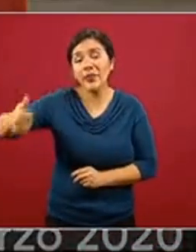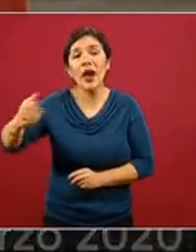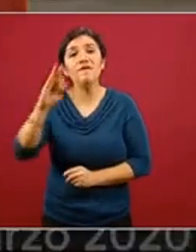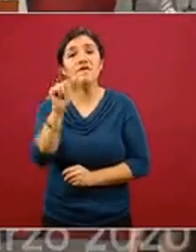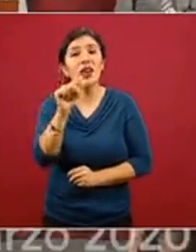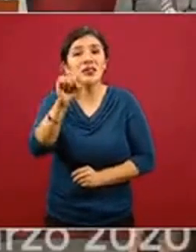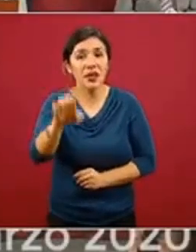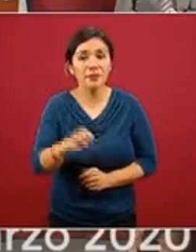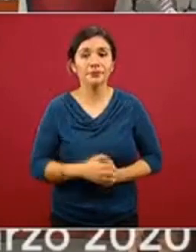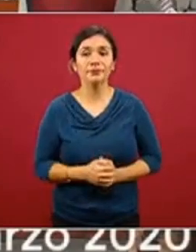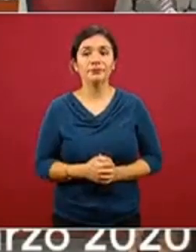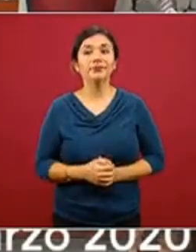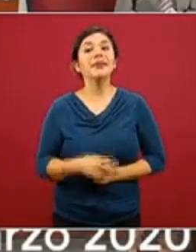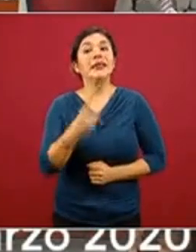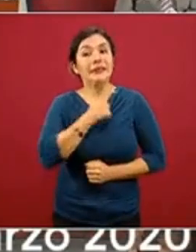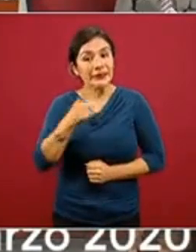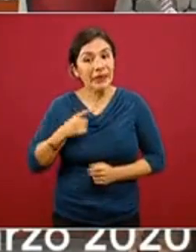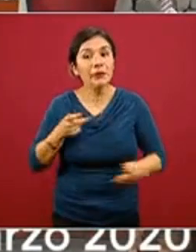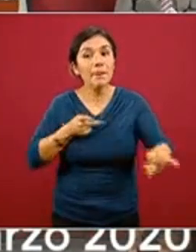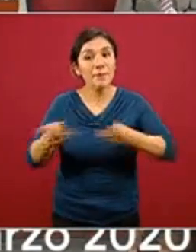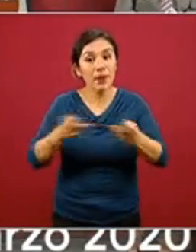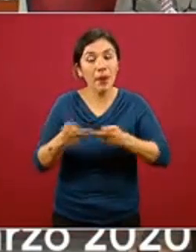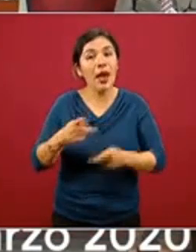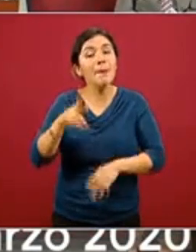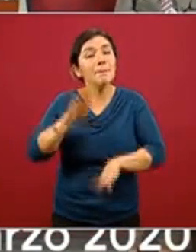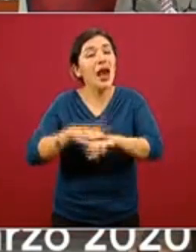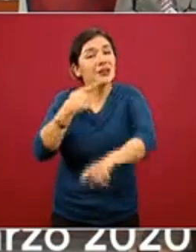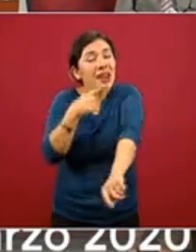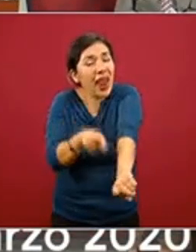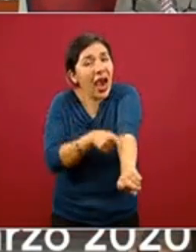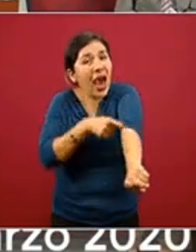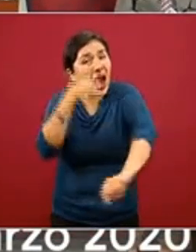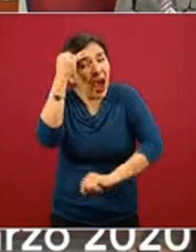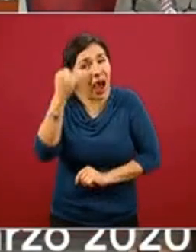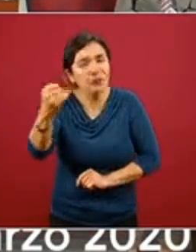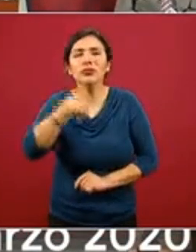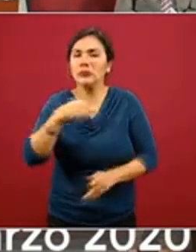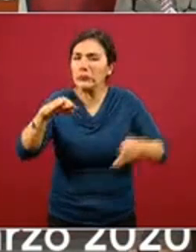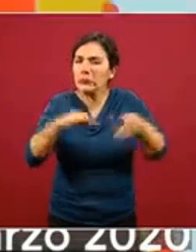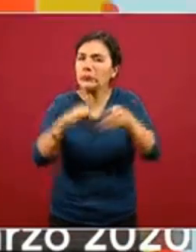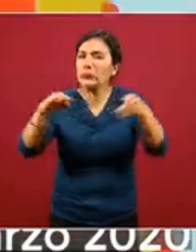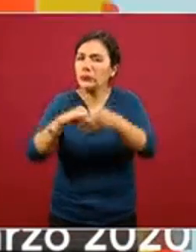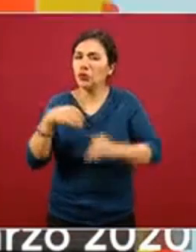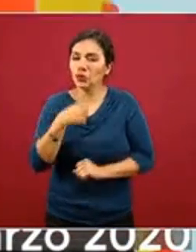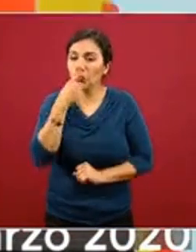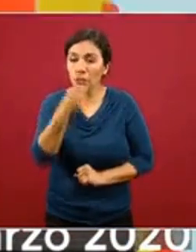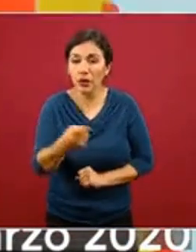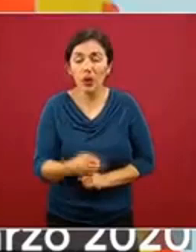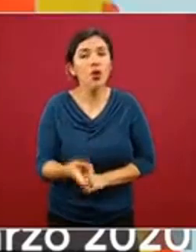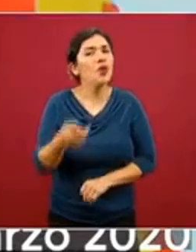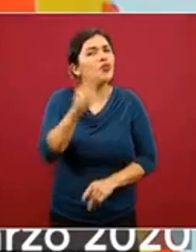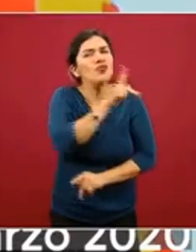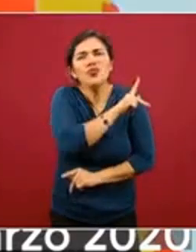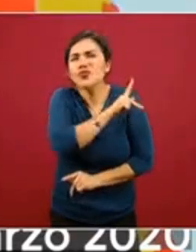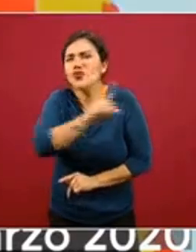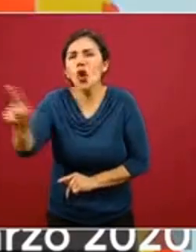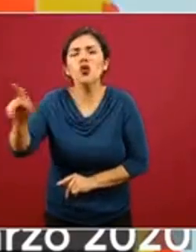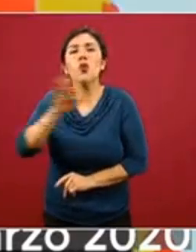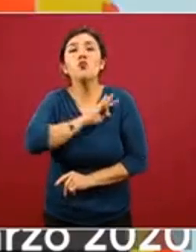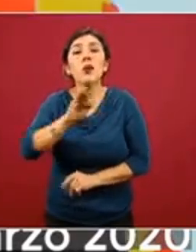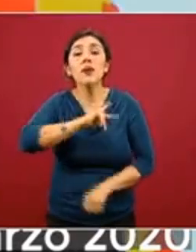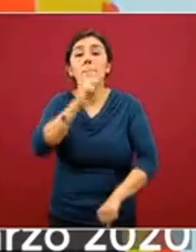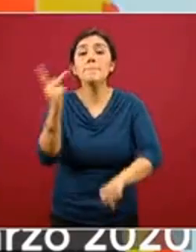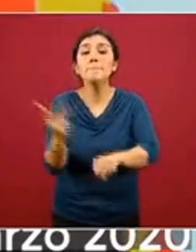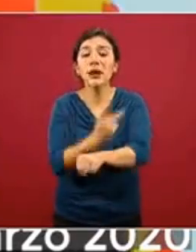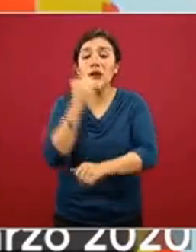las fases. Tenemos que estar preparados para una epidemia larga, lo hemos dicho en repetidas ocasiones. Todos los escenarios de lo